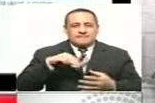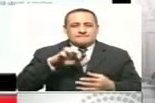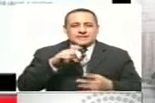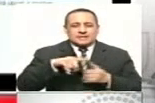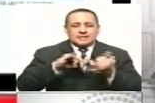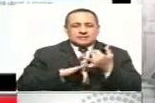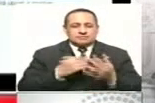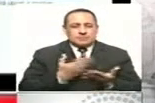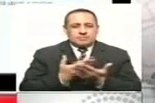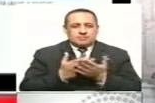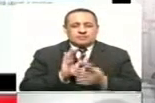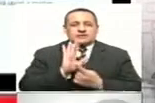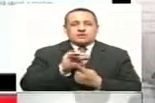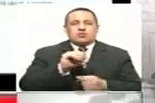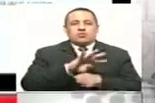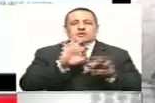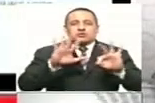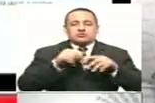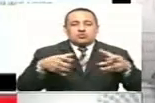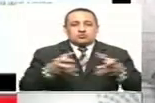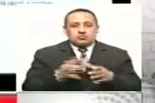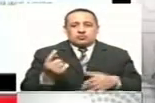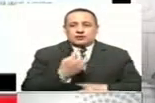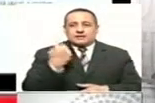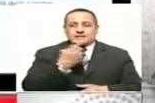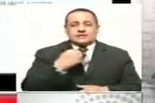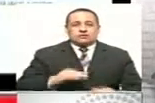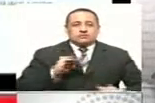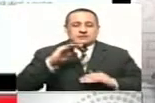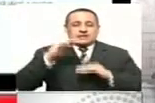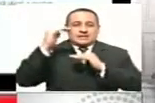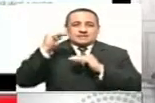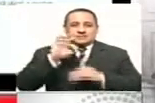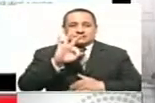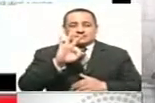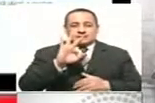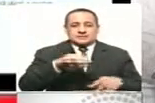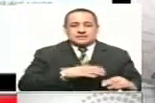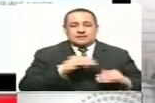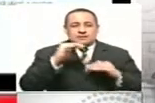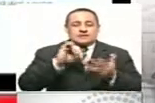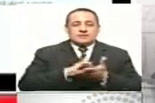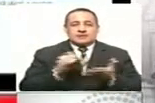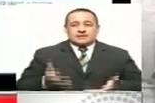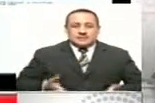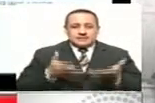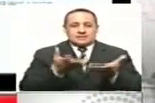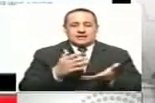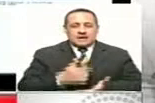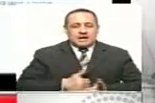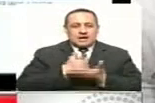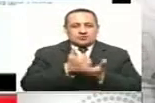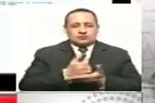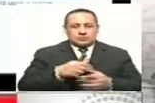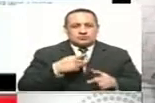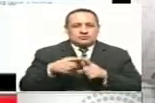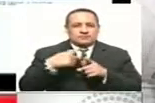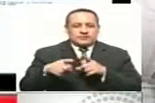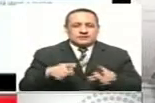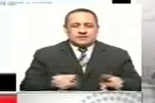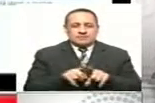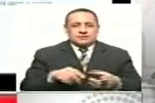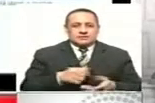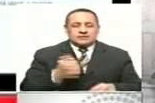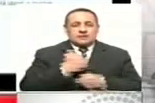planteadas. 48 entidades de los tres niveles de gobierno que reciben asistencia técnica, por ejemplo,